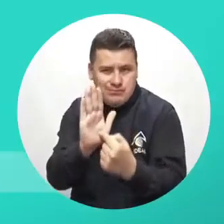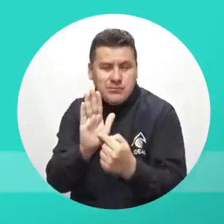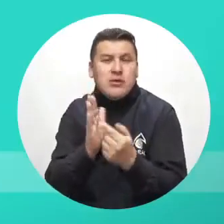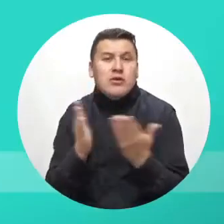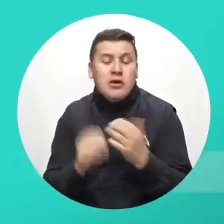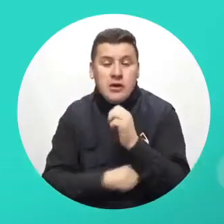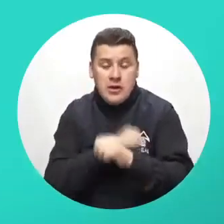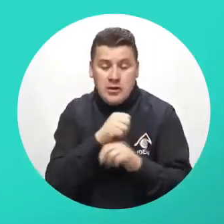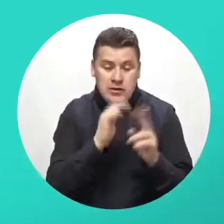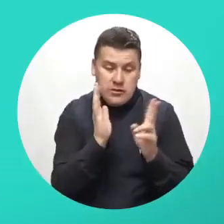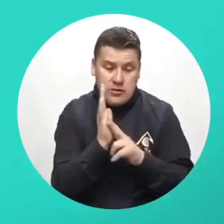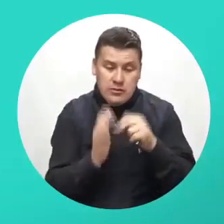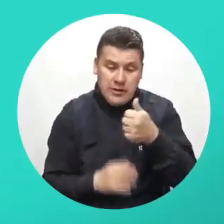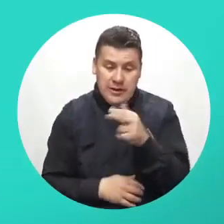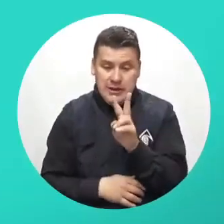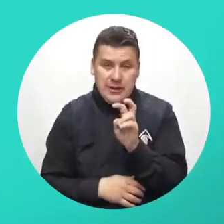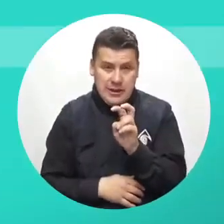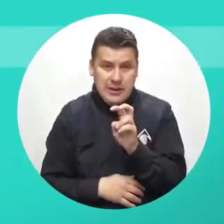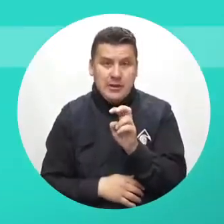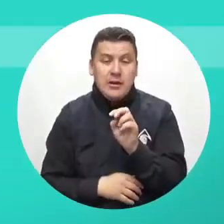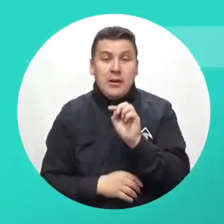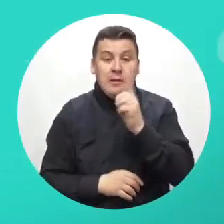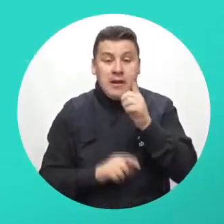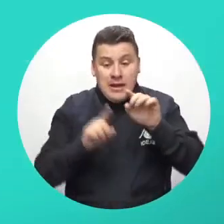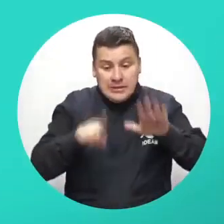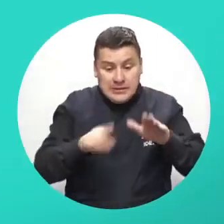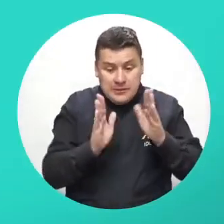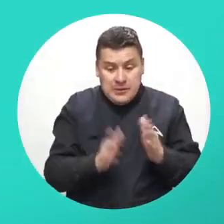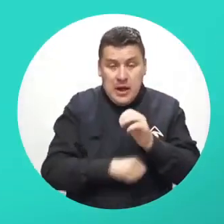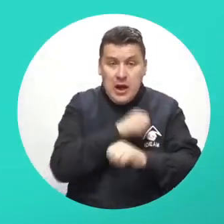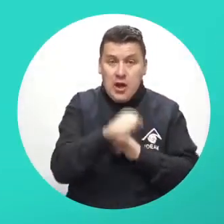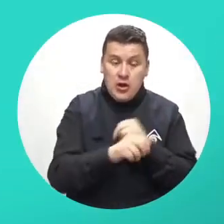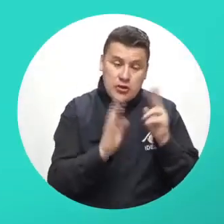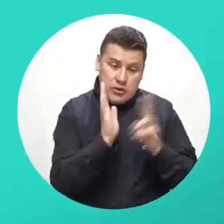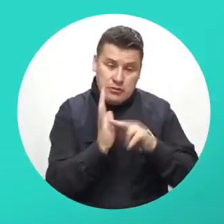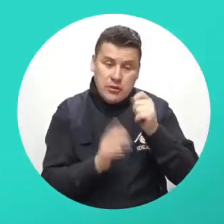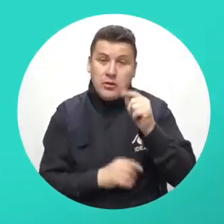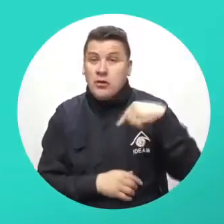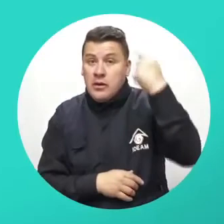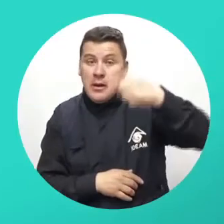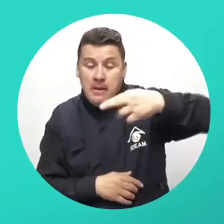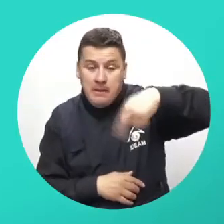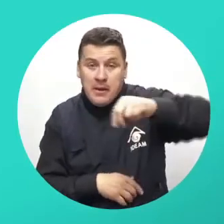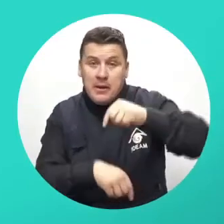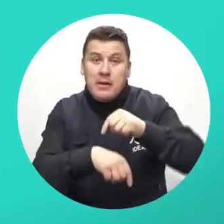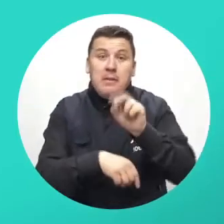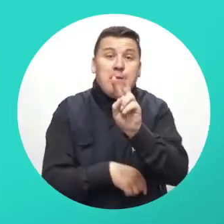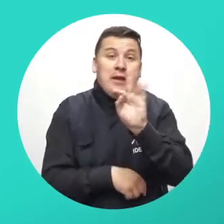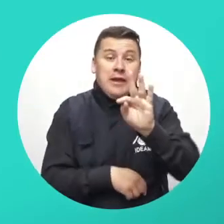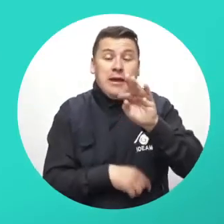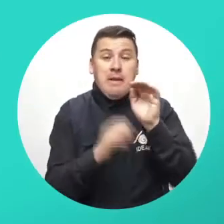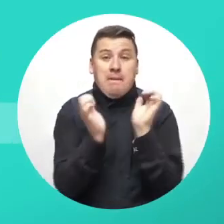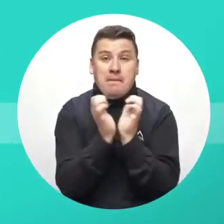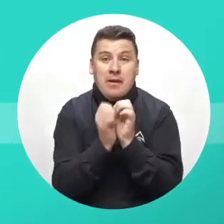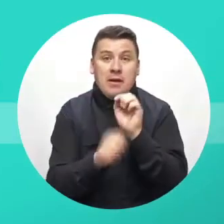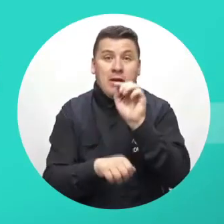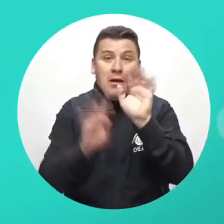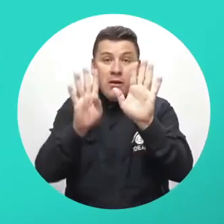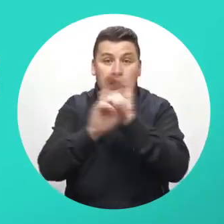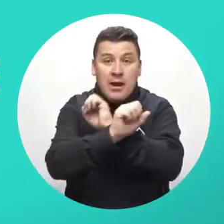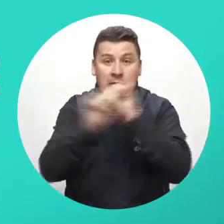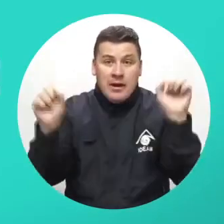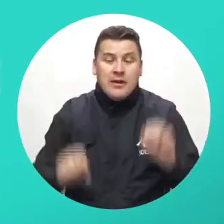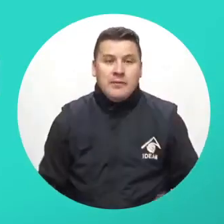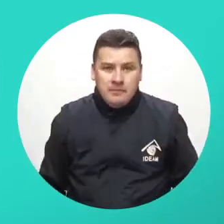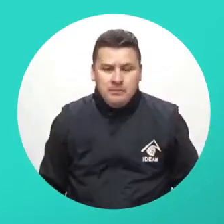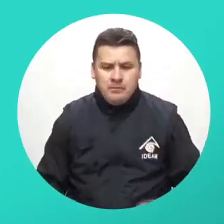rinde cuentas a todos los colombianos. Los invitamos a nuestra Audiencia Pública de Rendición de Cuentas 2017 y Primer Semestre de